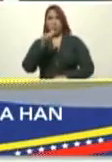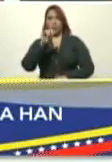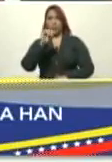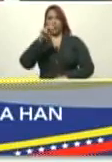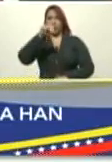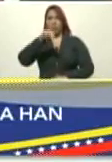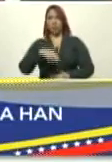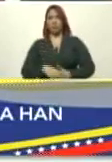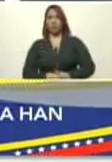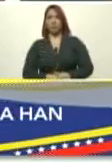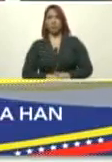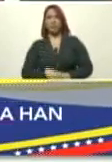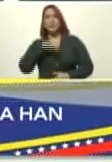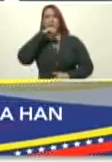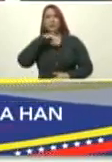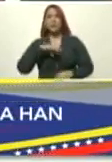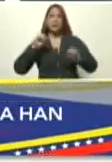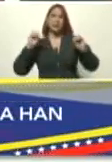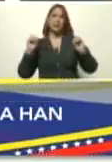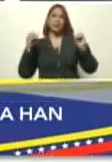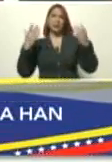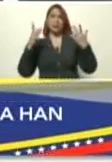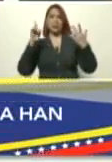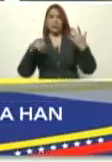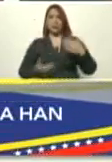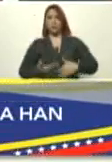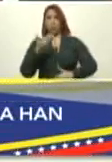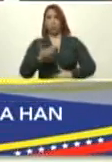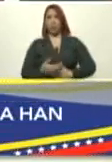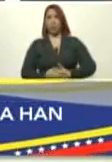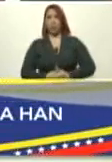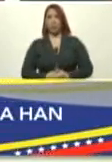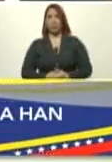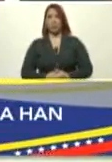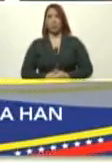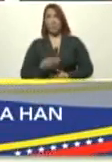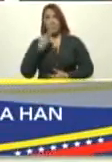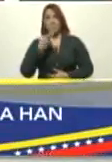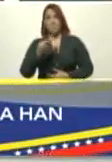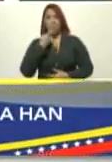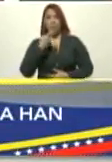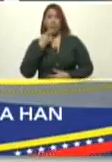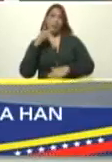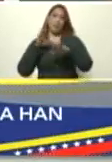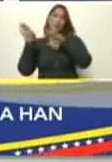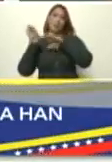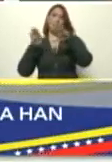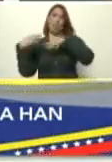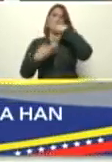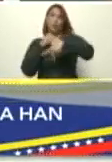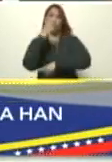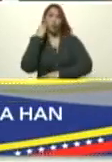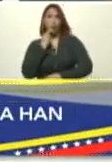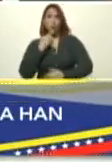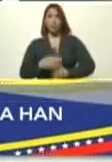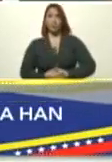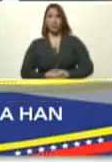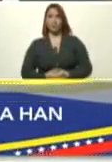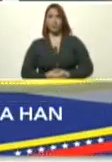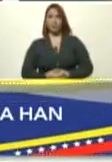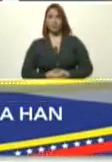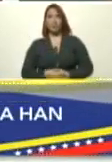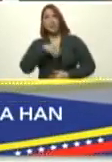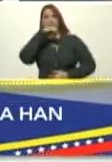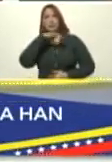Una historia gloriosa y estelar de la política exterior de la Revolución Bolivariana es